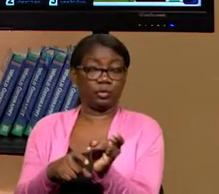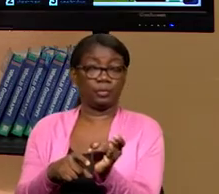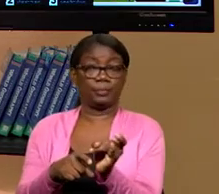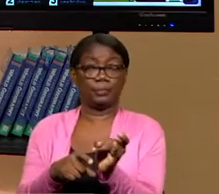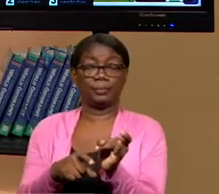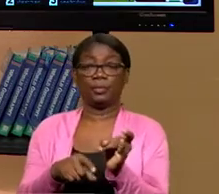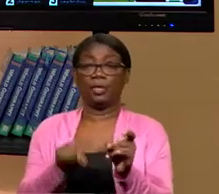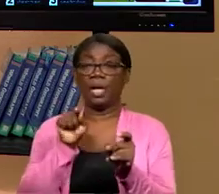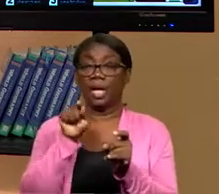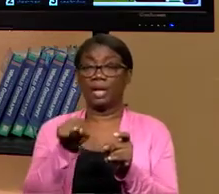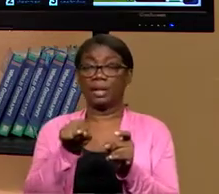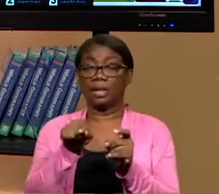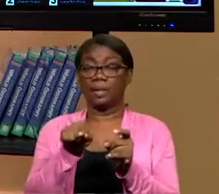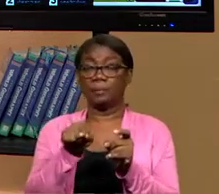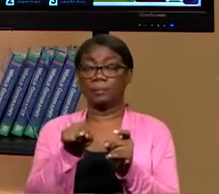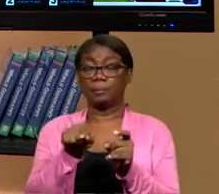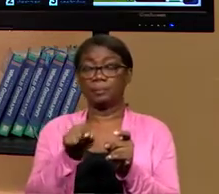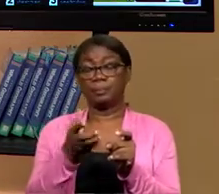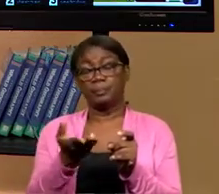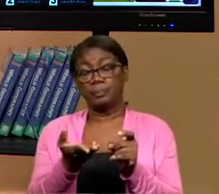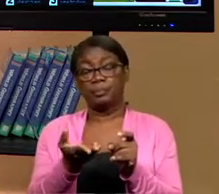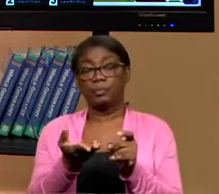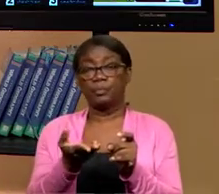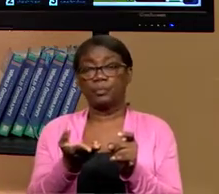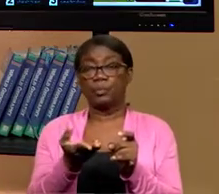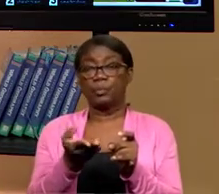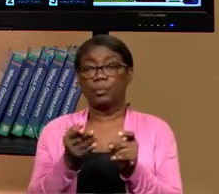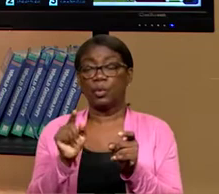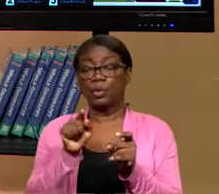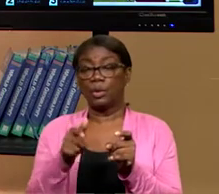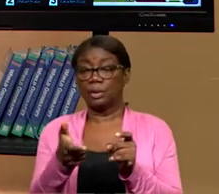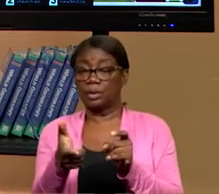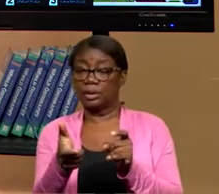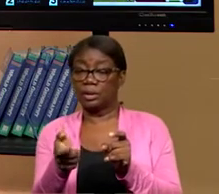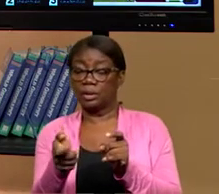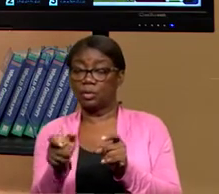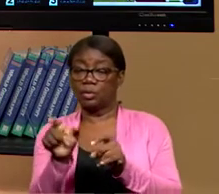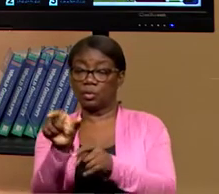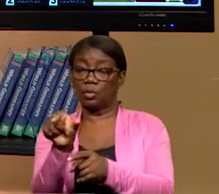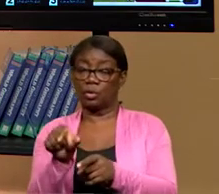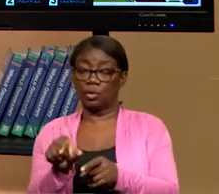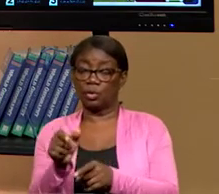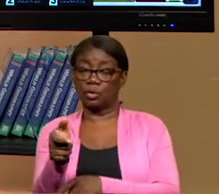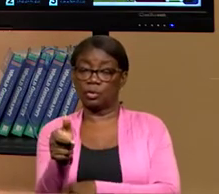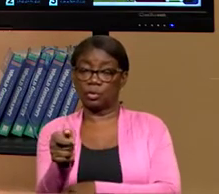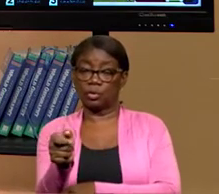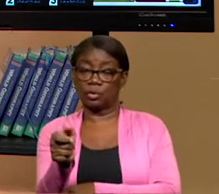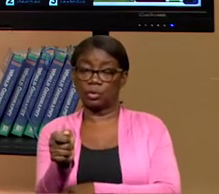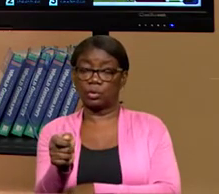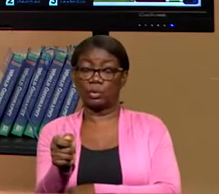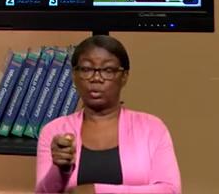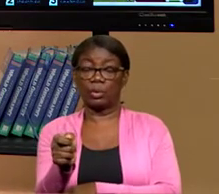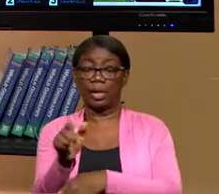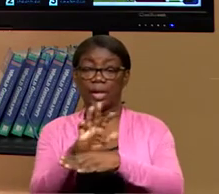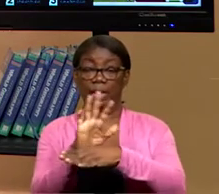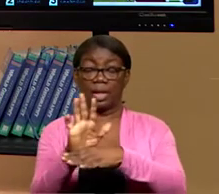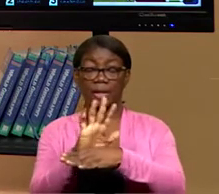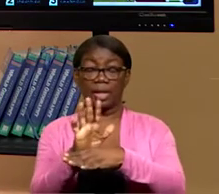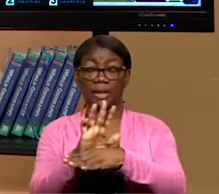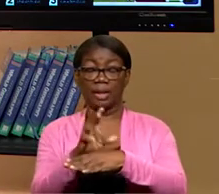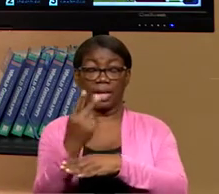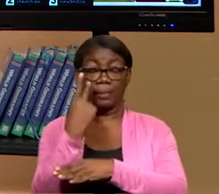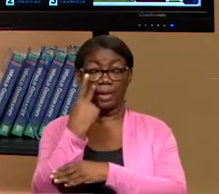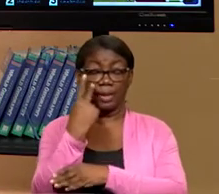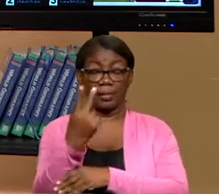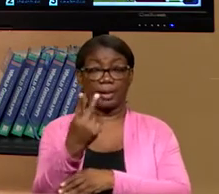área selecciona, ya sea por el interfaz del televisor o por un control remoto, los canales a observar.